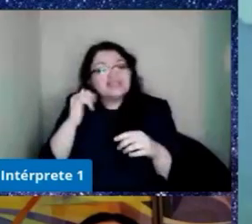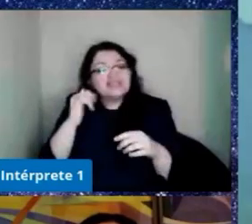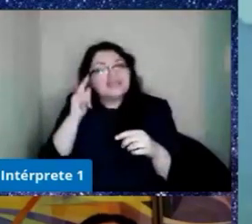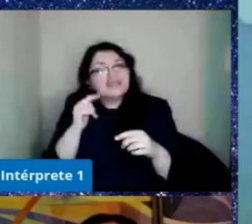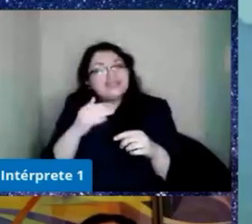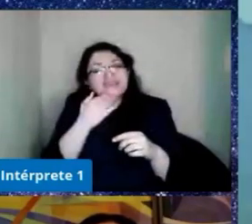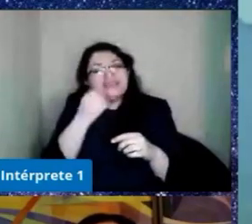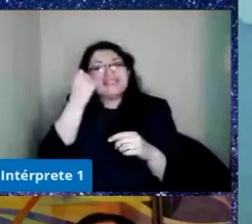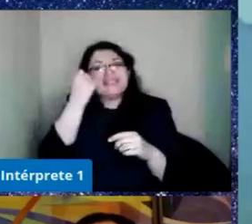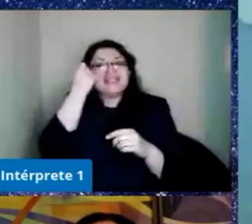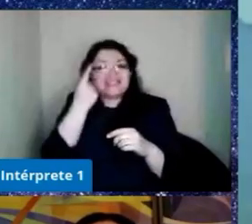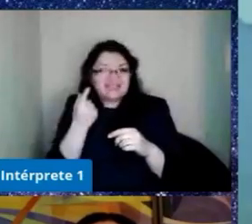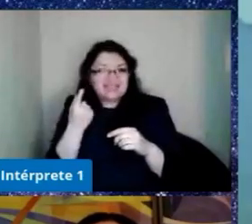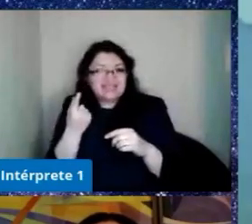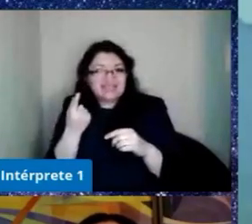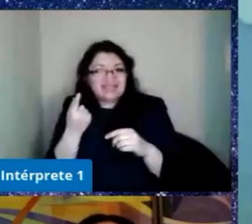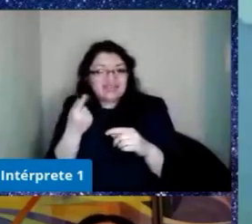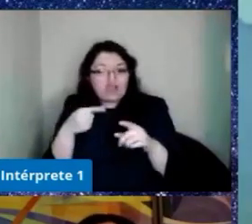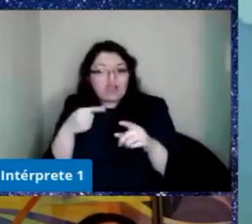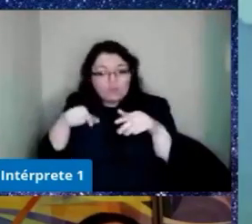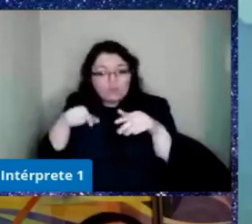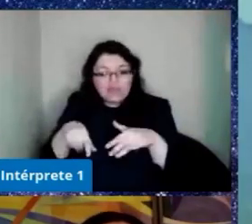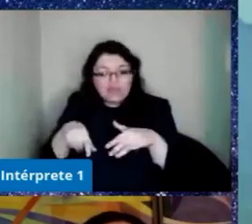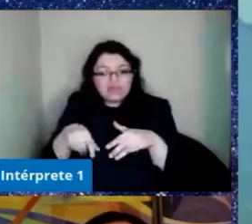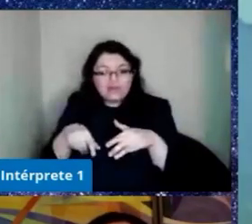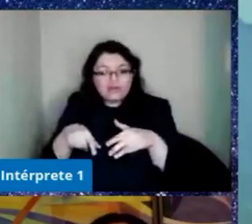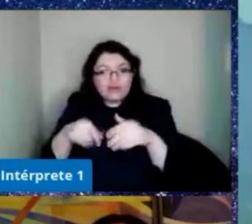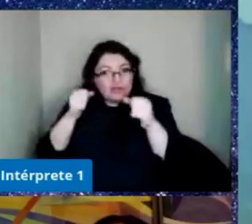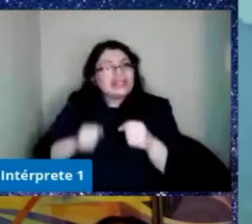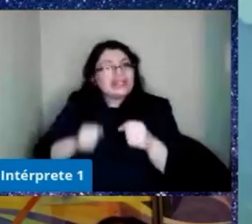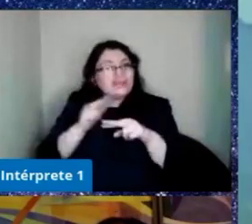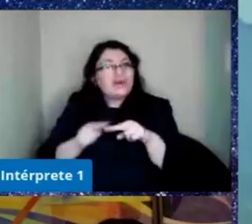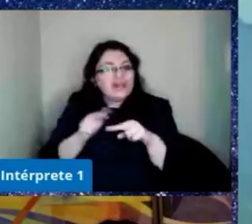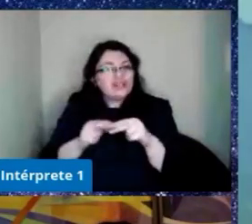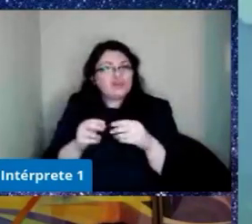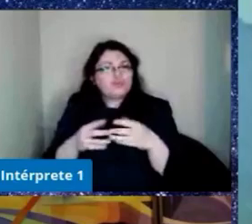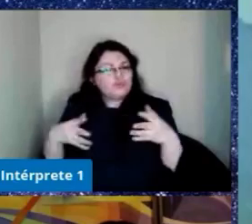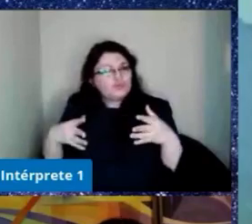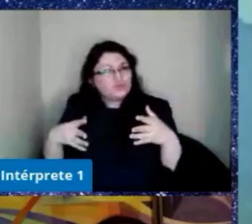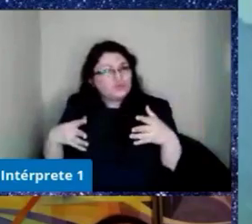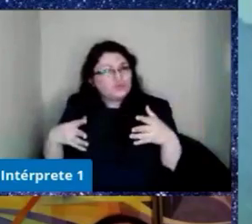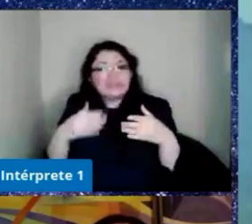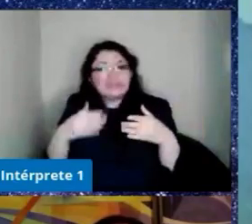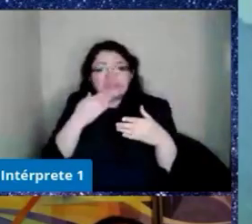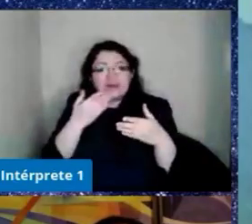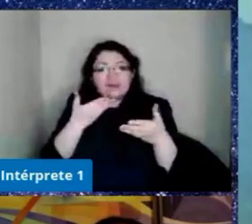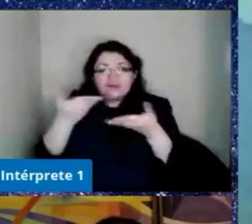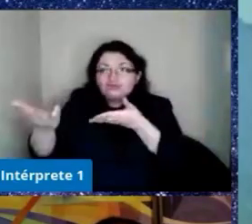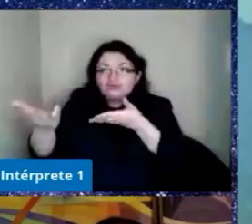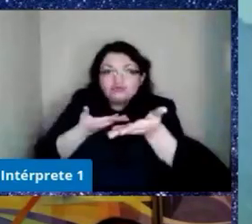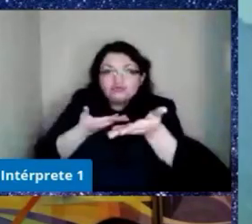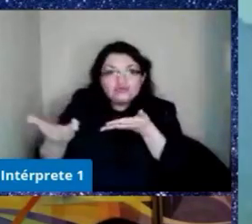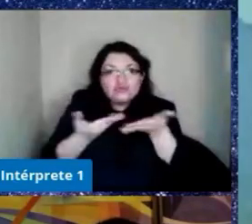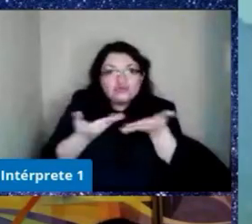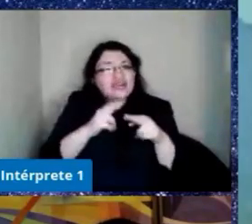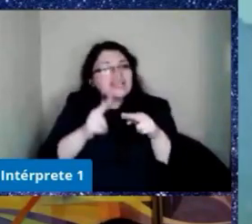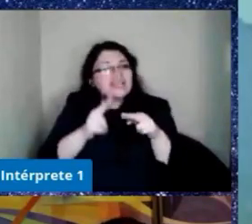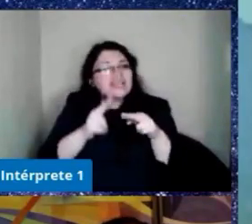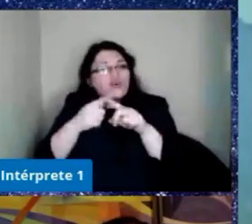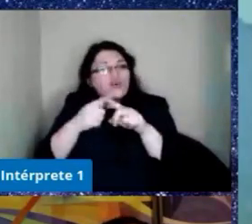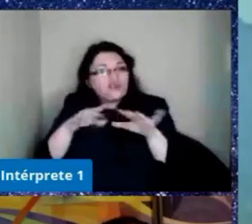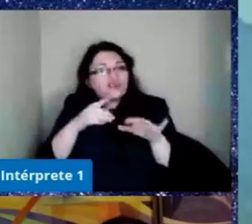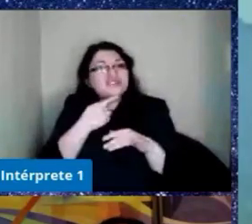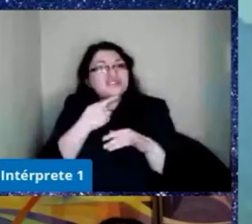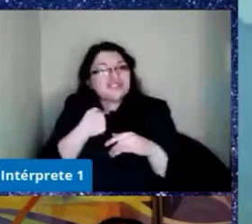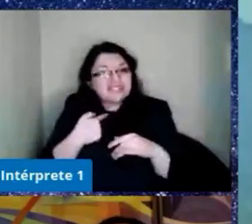del potencial que tenía esto para poder compartirlo, para poder hacer cosas más interesantes, de mostrarle a más gente